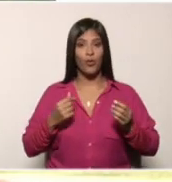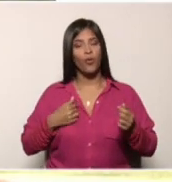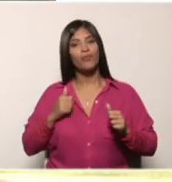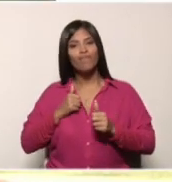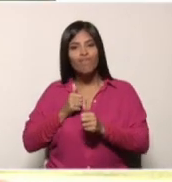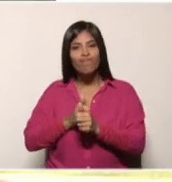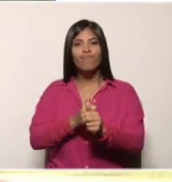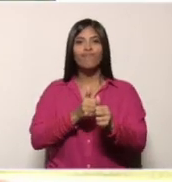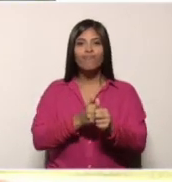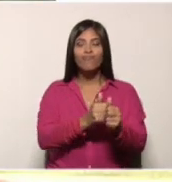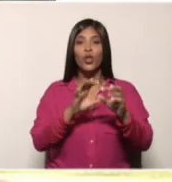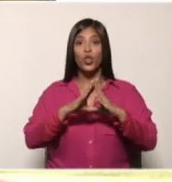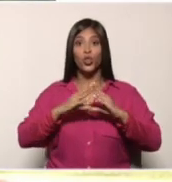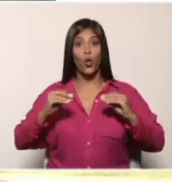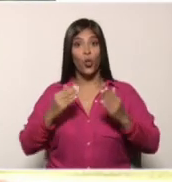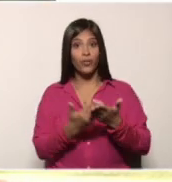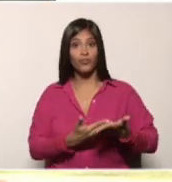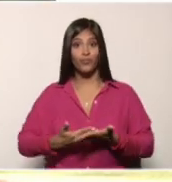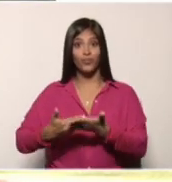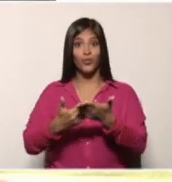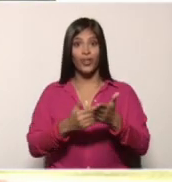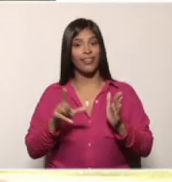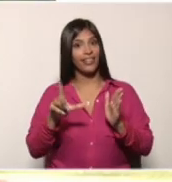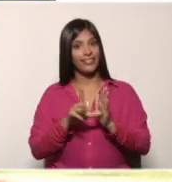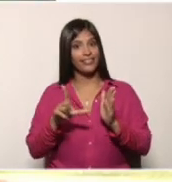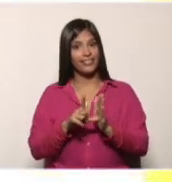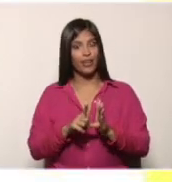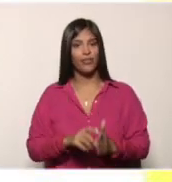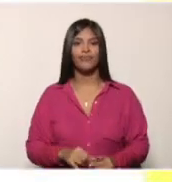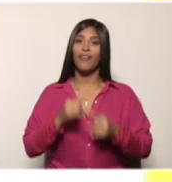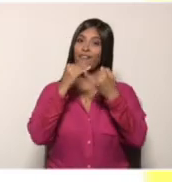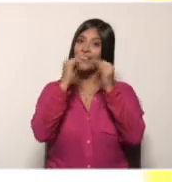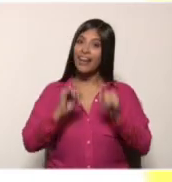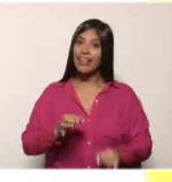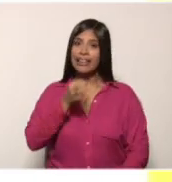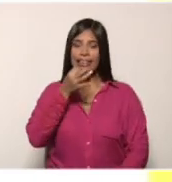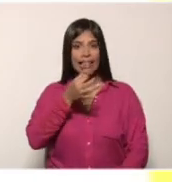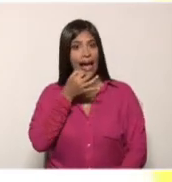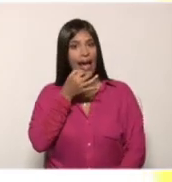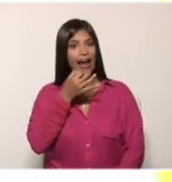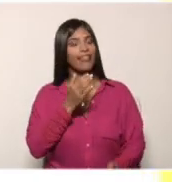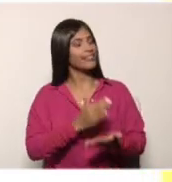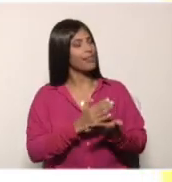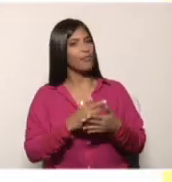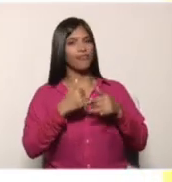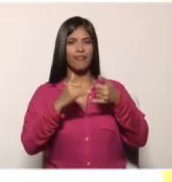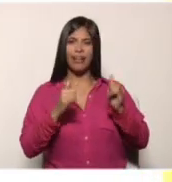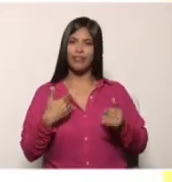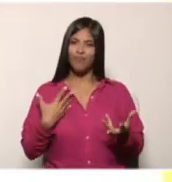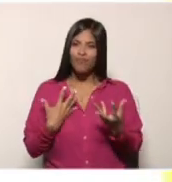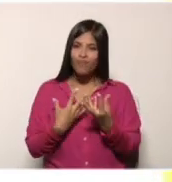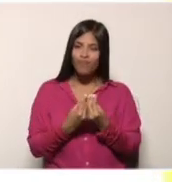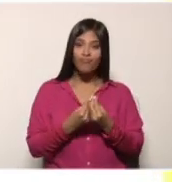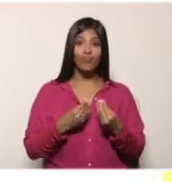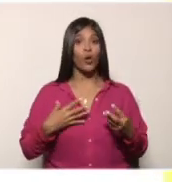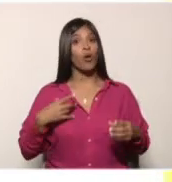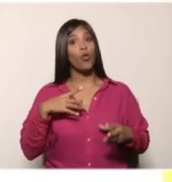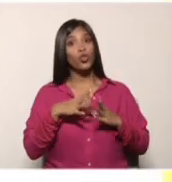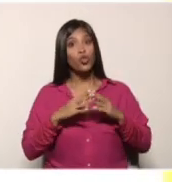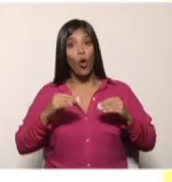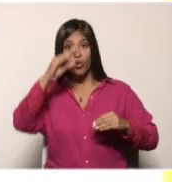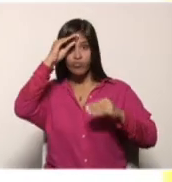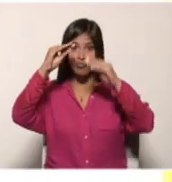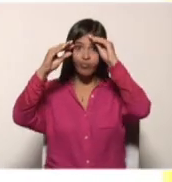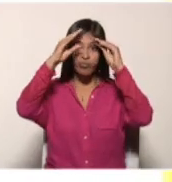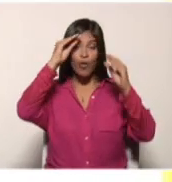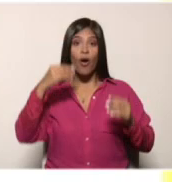nuestros estudiantes de educación media. Jocelyn. Feliz tarde, César. Como siempre, es un placer estar en Cada Familia Una Escuela, en tu compañía, aprendiendo juntos con